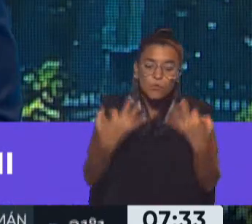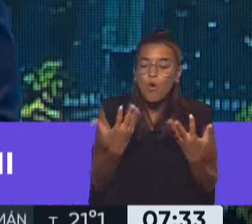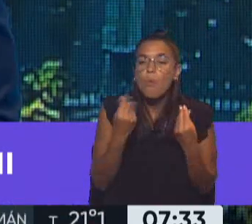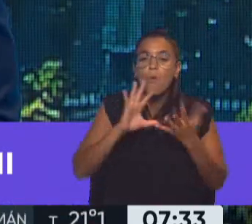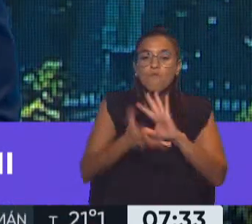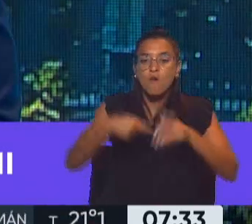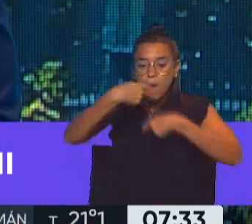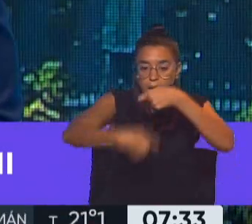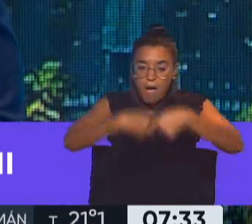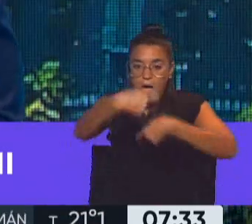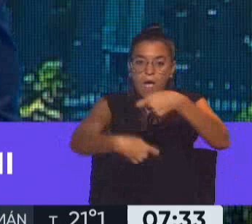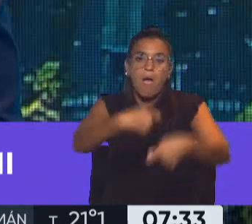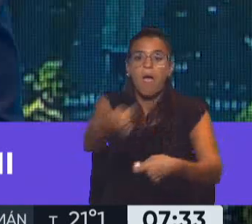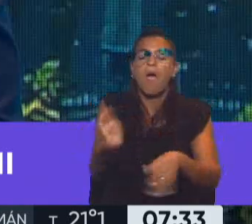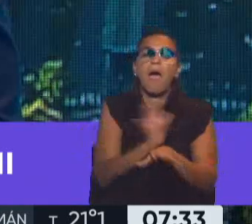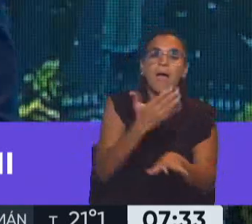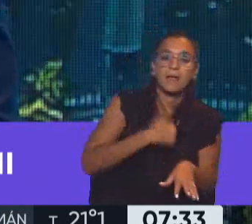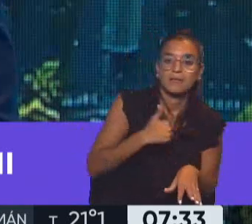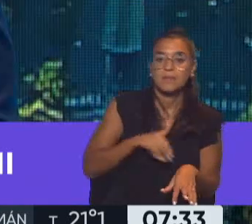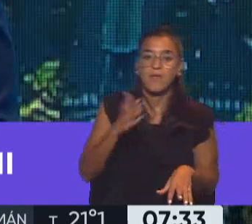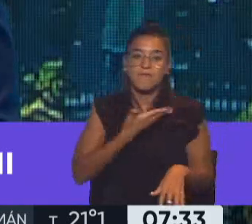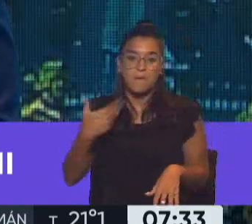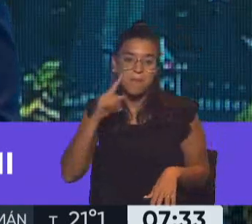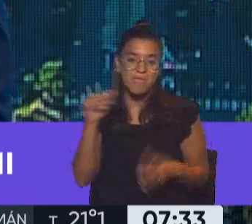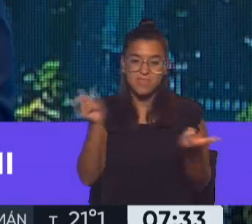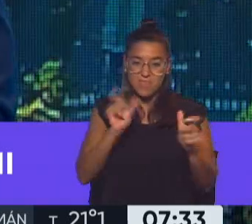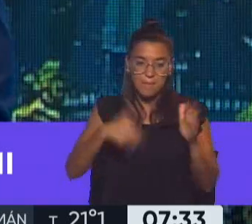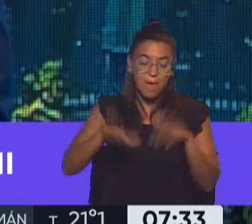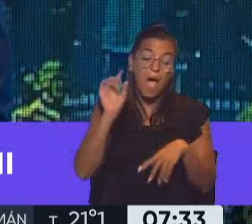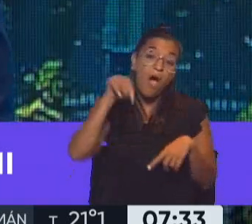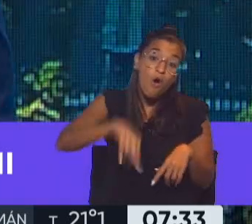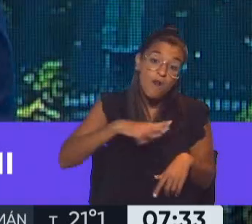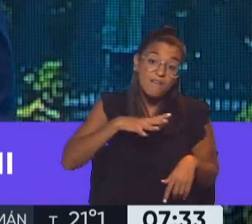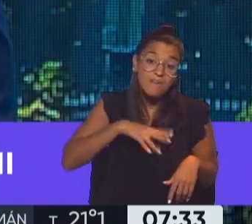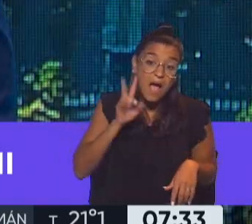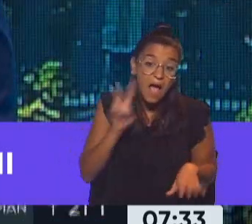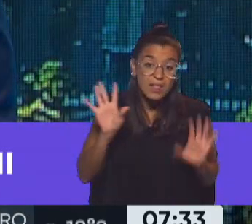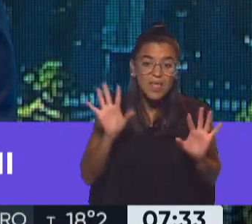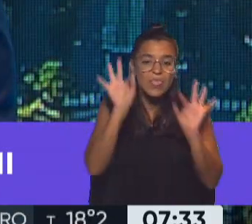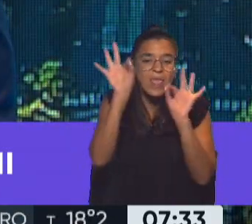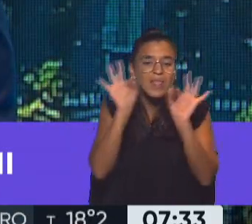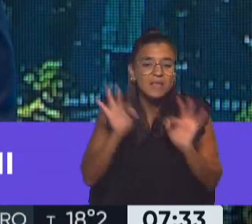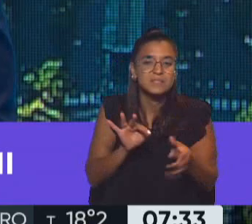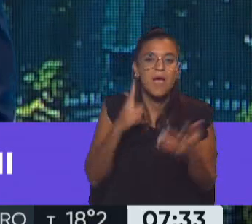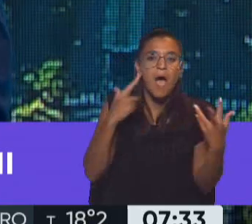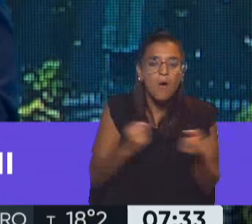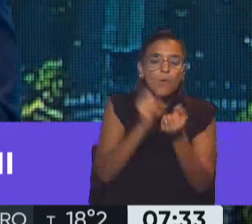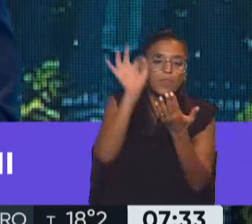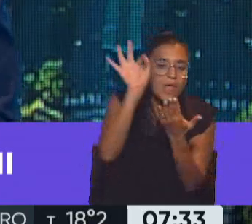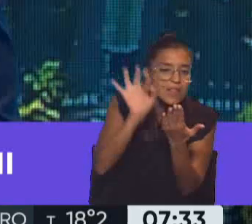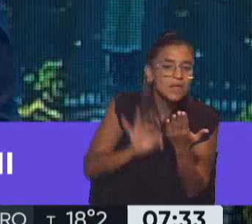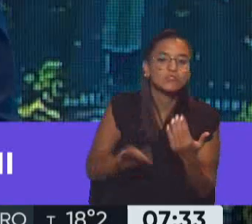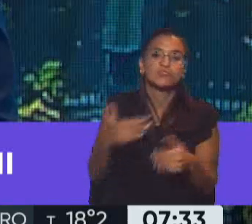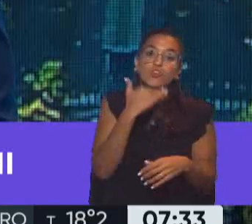fiscal, que era donde Argentina y el FMI tenían más diferencias. Ahora lo que falta ver son los detalles de este acuerdo. Todavía no se sabe